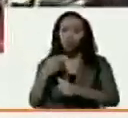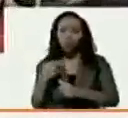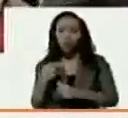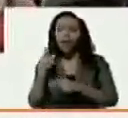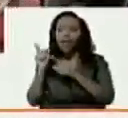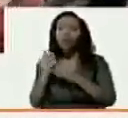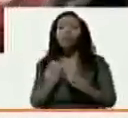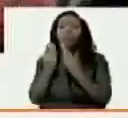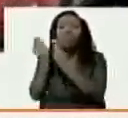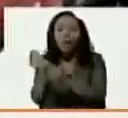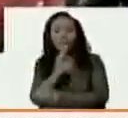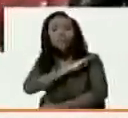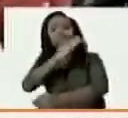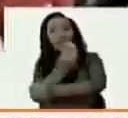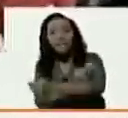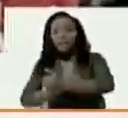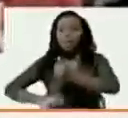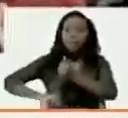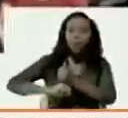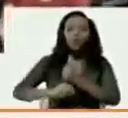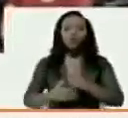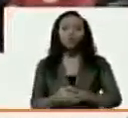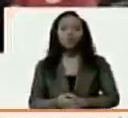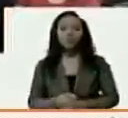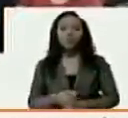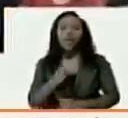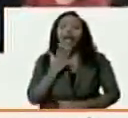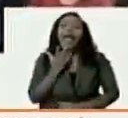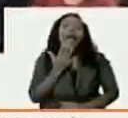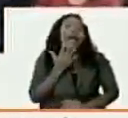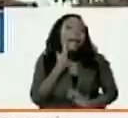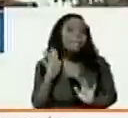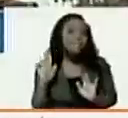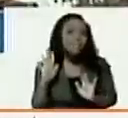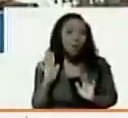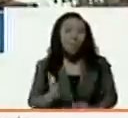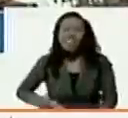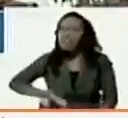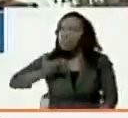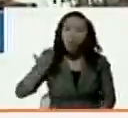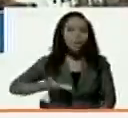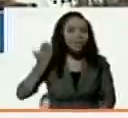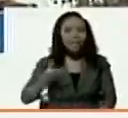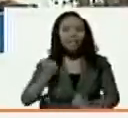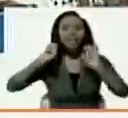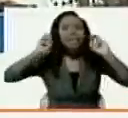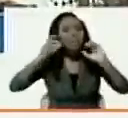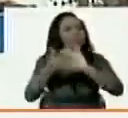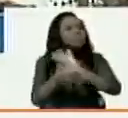fortaleza. Por ejemplo, uno vital, importantísimo, es el tema comunicacional.